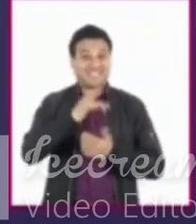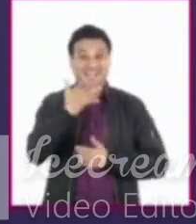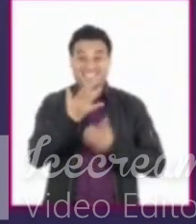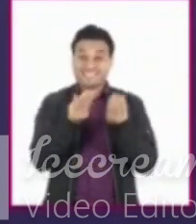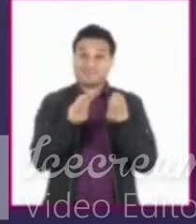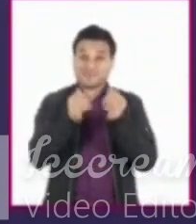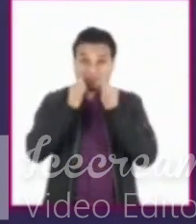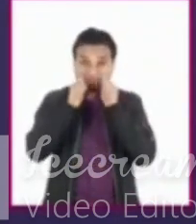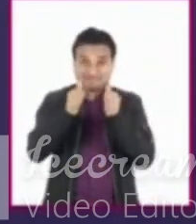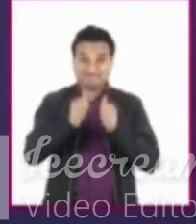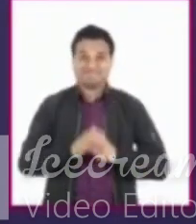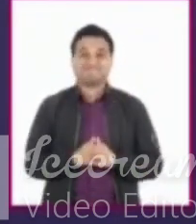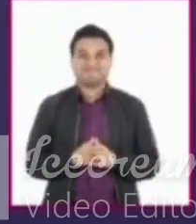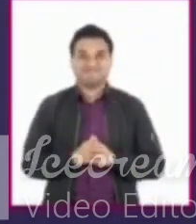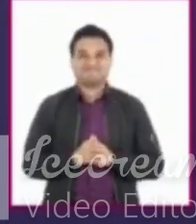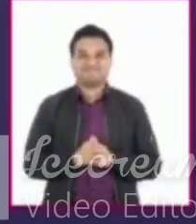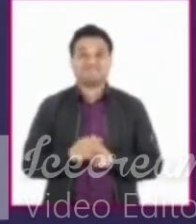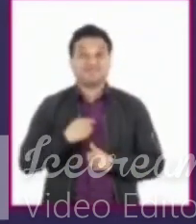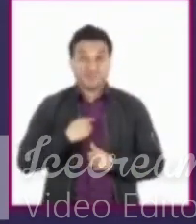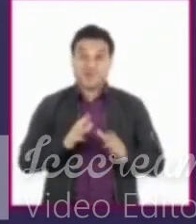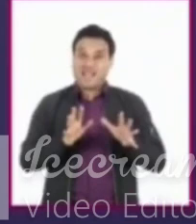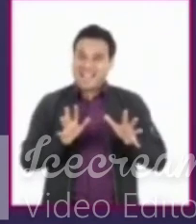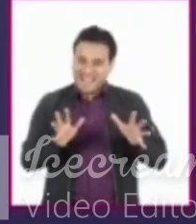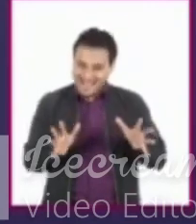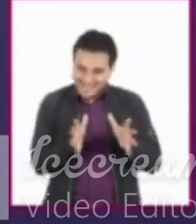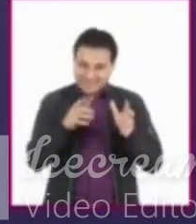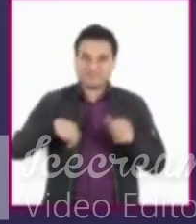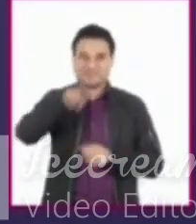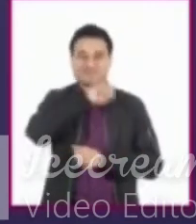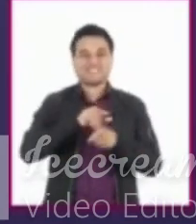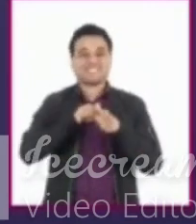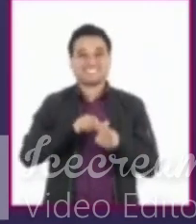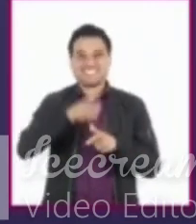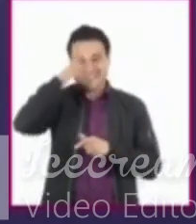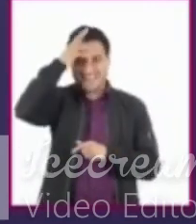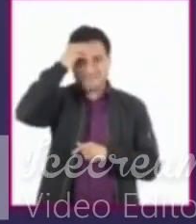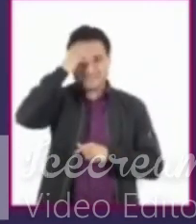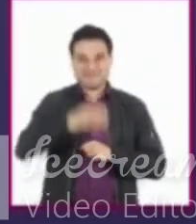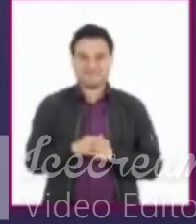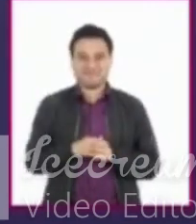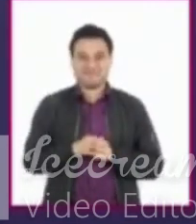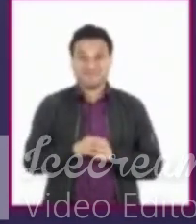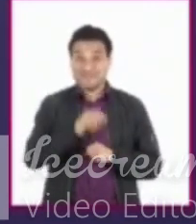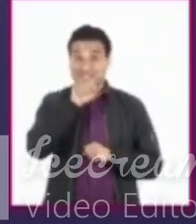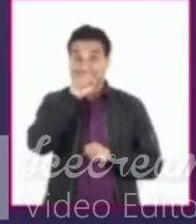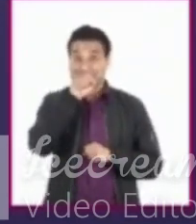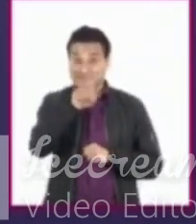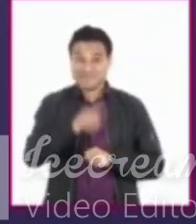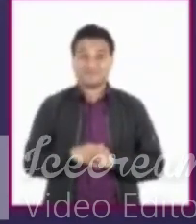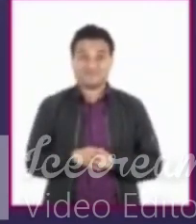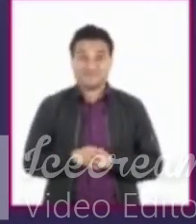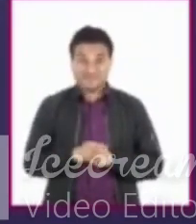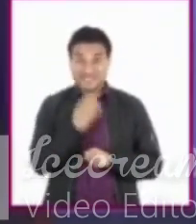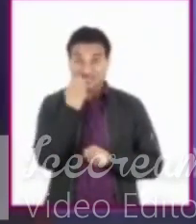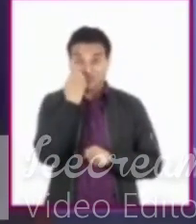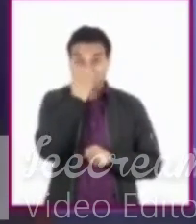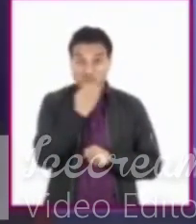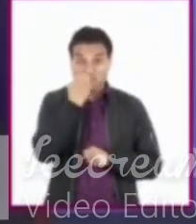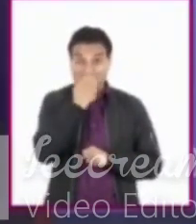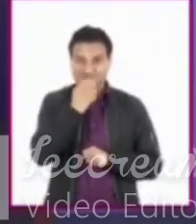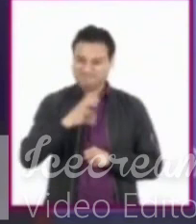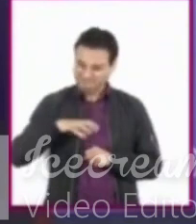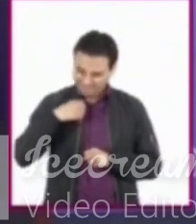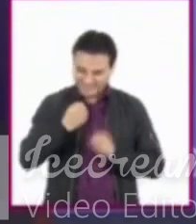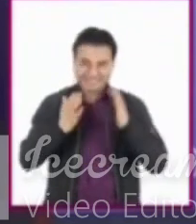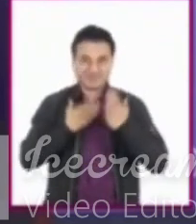su atención. Les invito a que continúen aprendiendo y, por supuesto, sigamos adelante en este ciclo escolar.